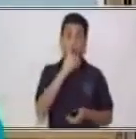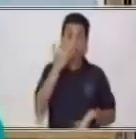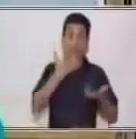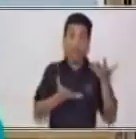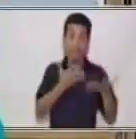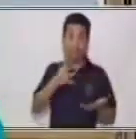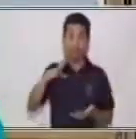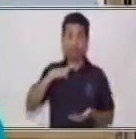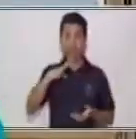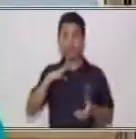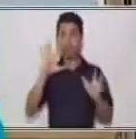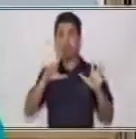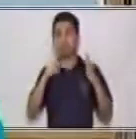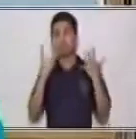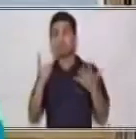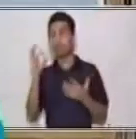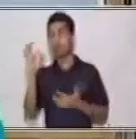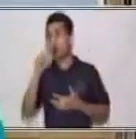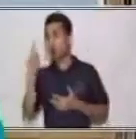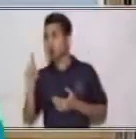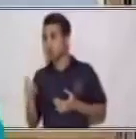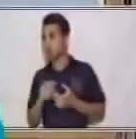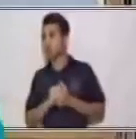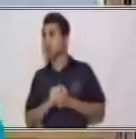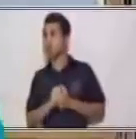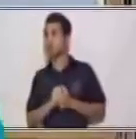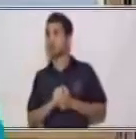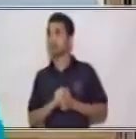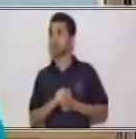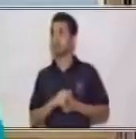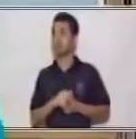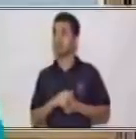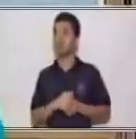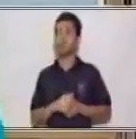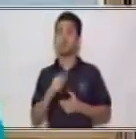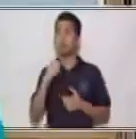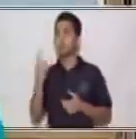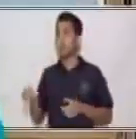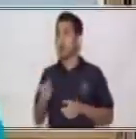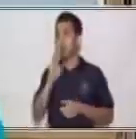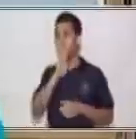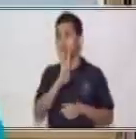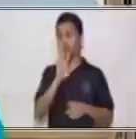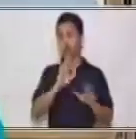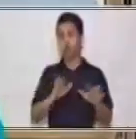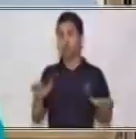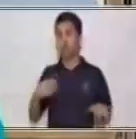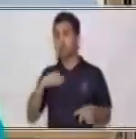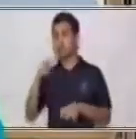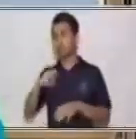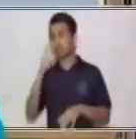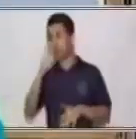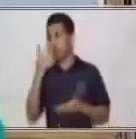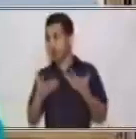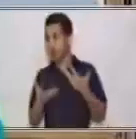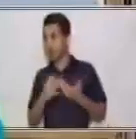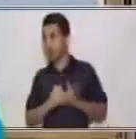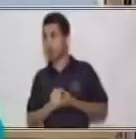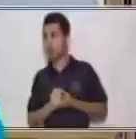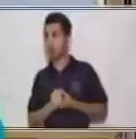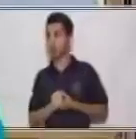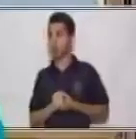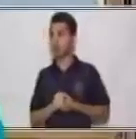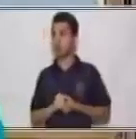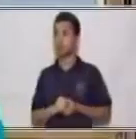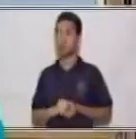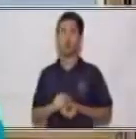onzas. Entonces, para 4 niños necesitamos 1 libra. Entonces, por ejemplo, acá, si quisiéramos